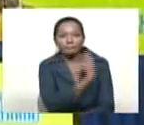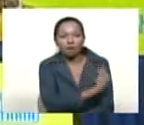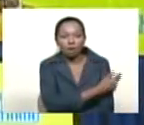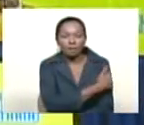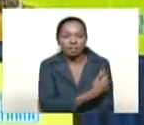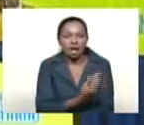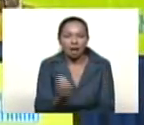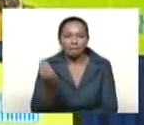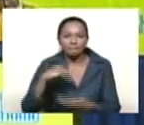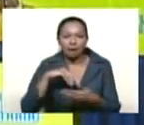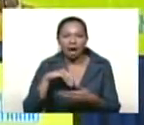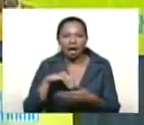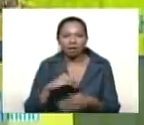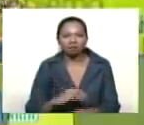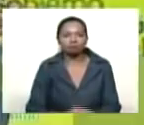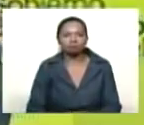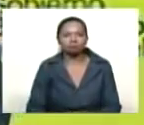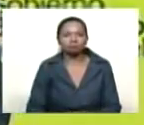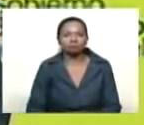los CDI.